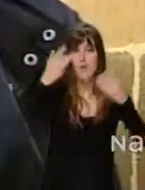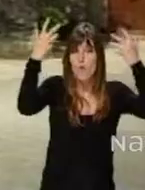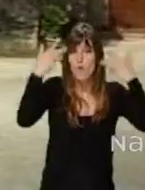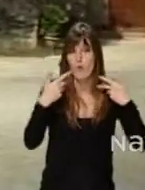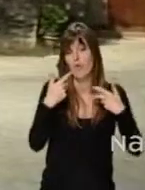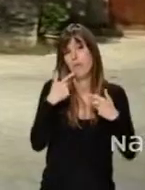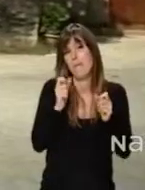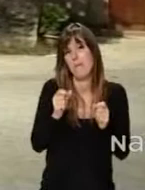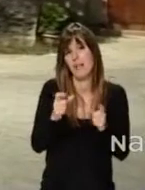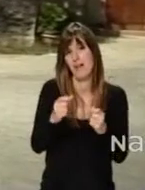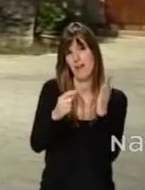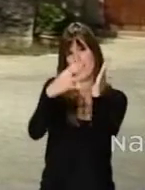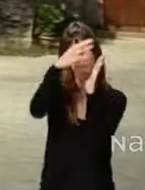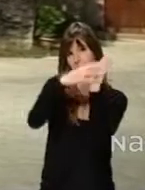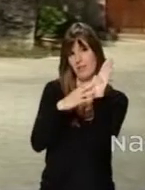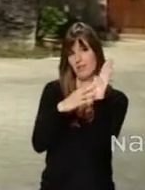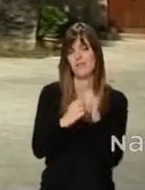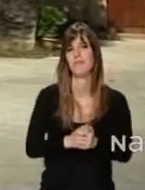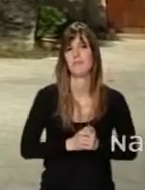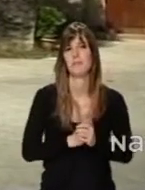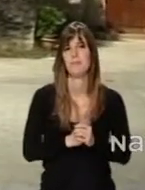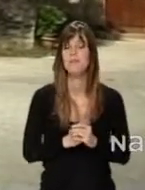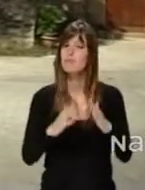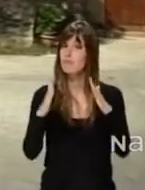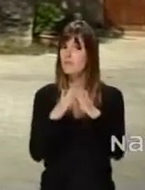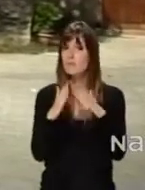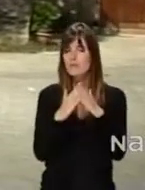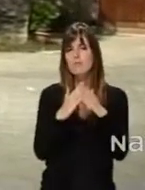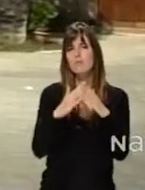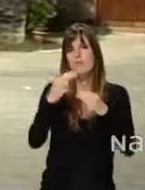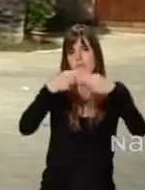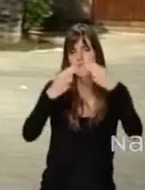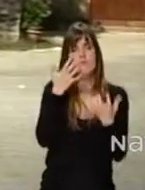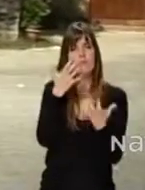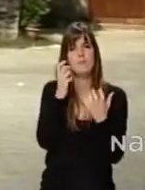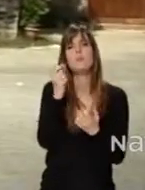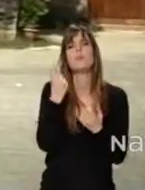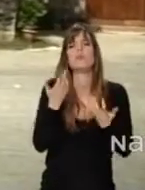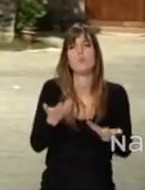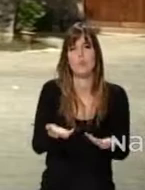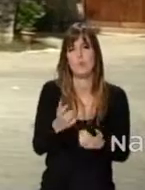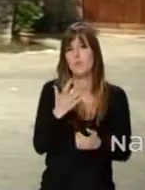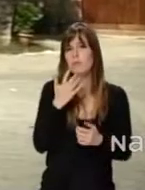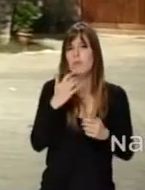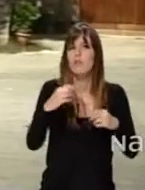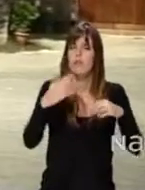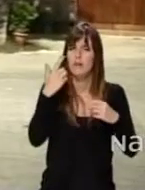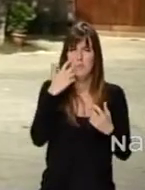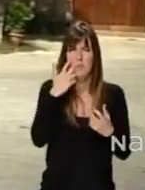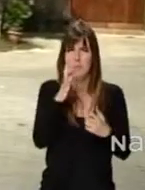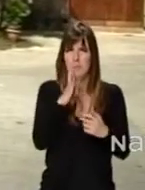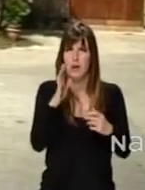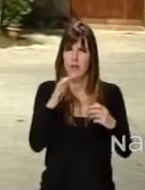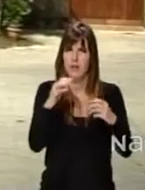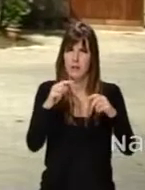decir. De las casas lo más llamativo es que a pesar de ser unos arcos tan grandes